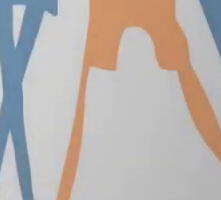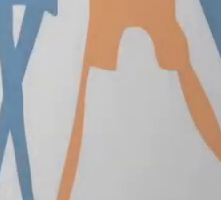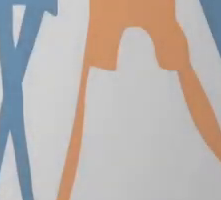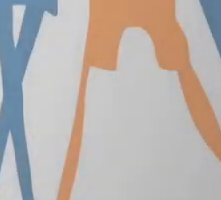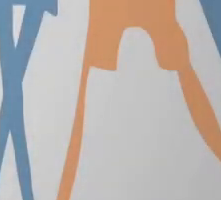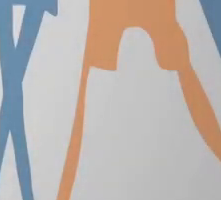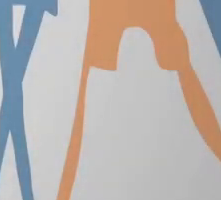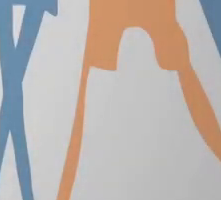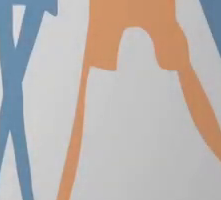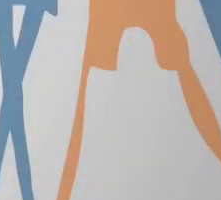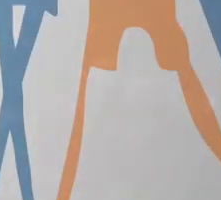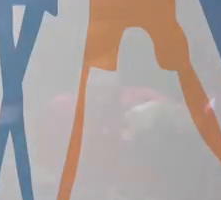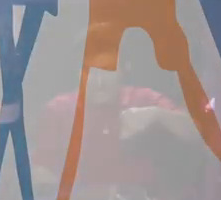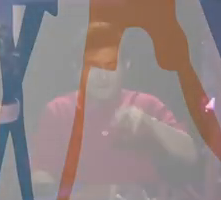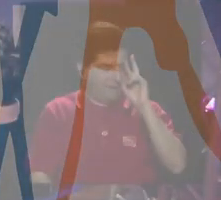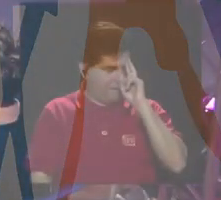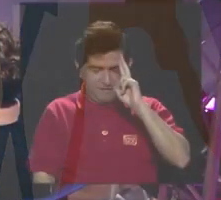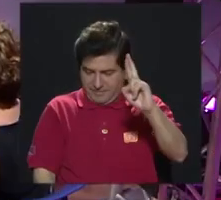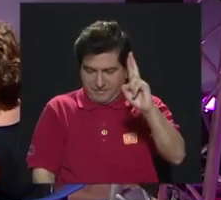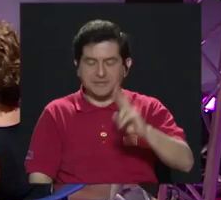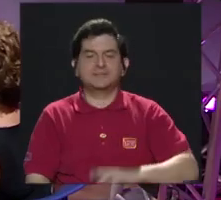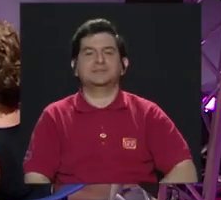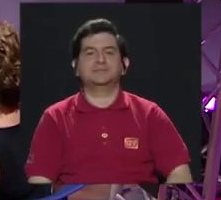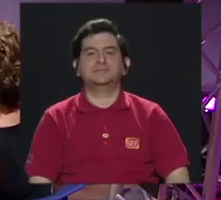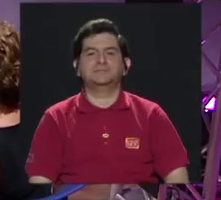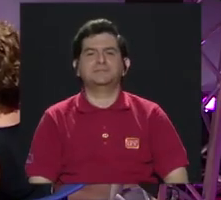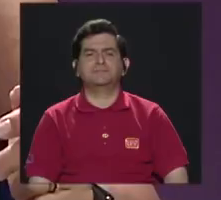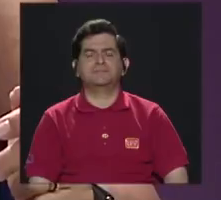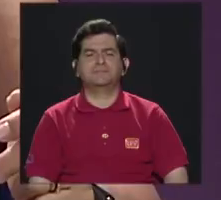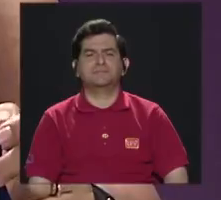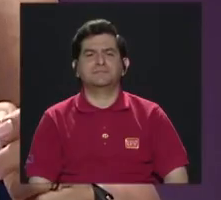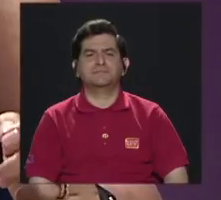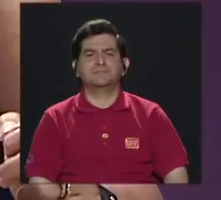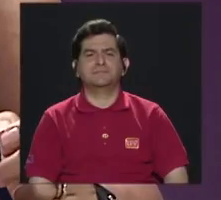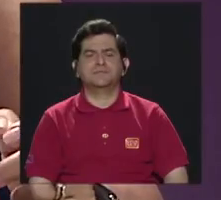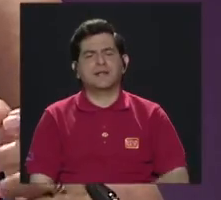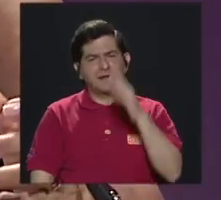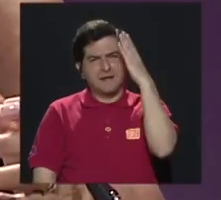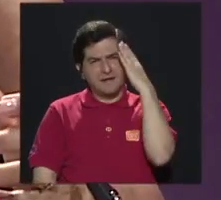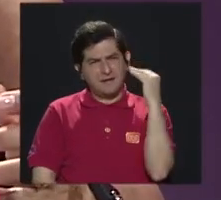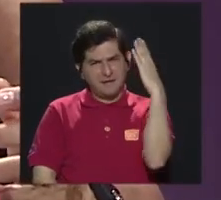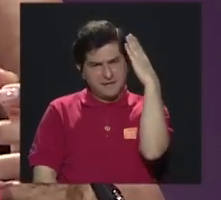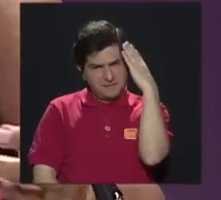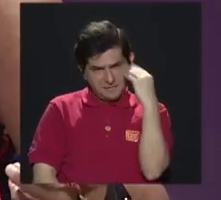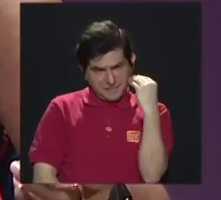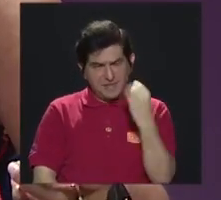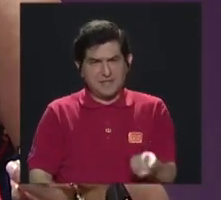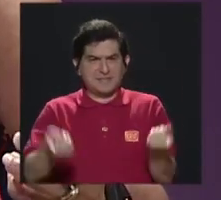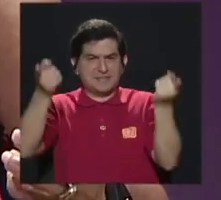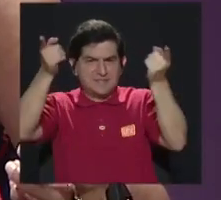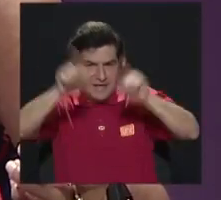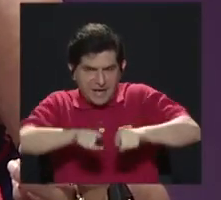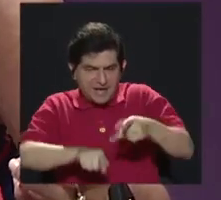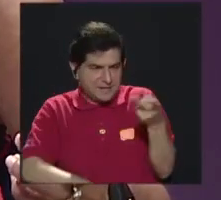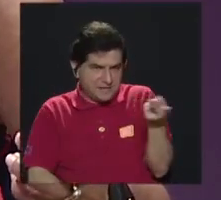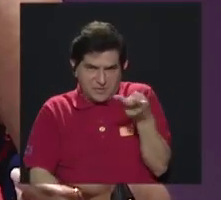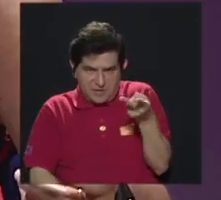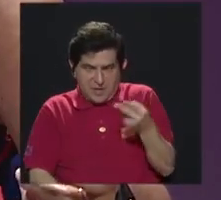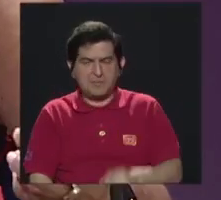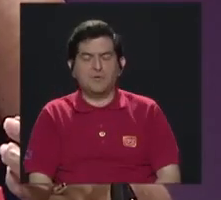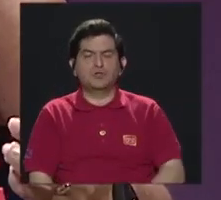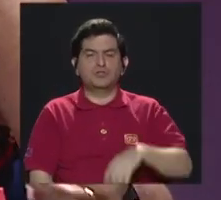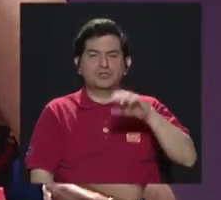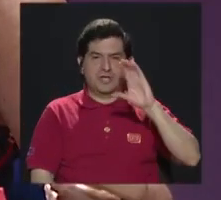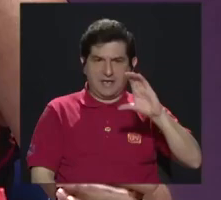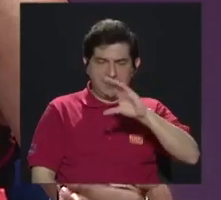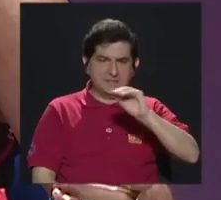Estamos de regreso en Irreverencias. ¿Cuál ha sido la experiencia del caso de ustedes, de